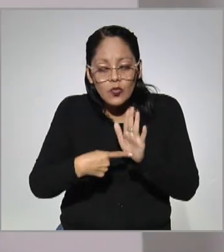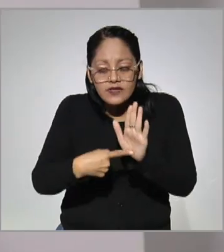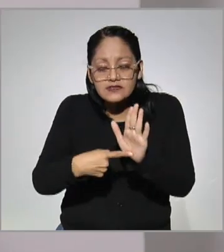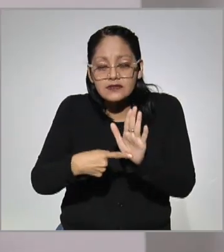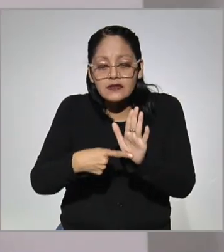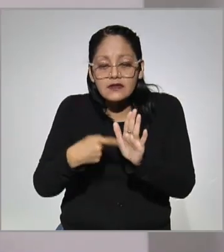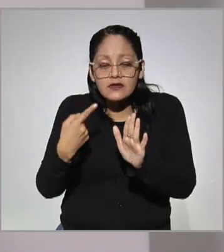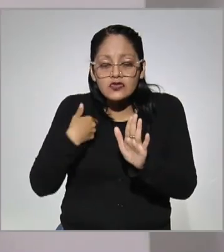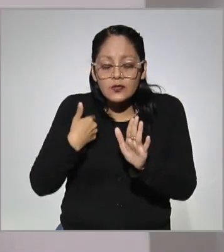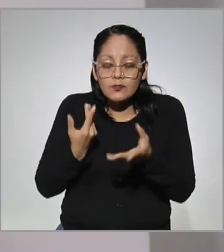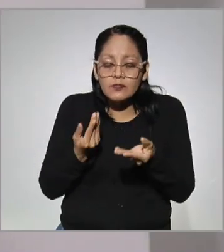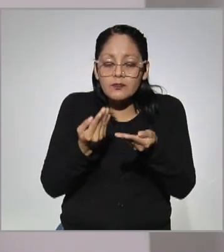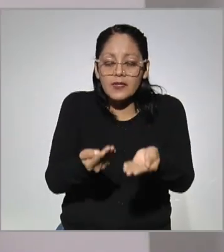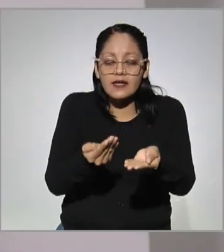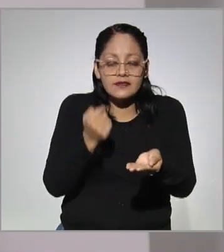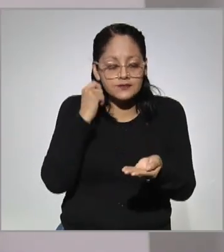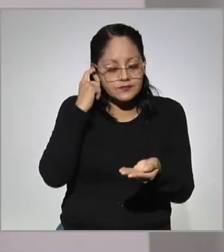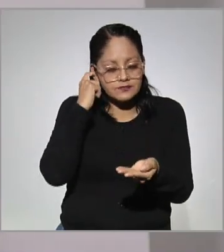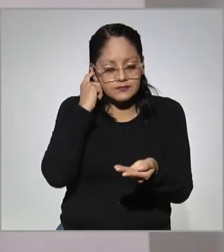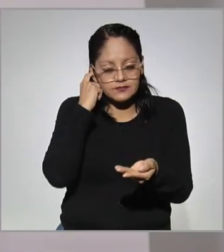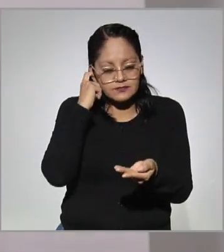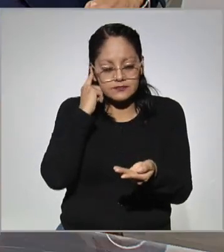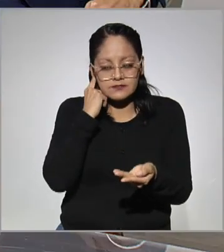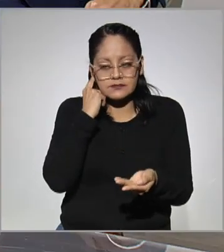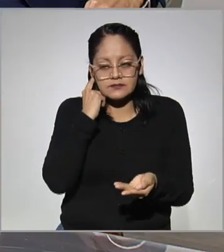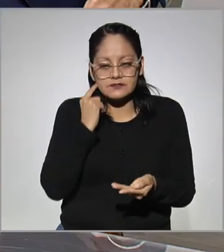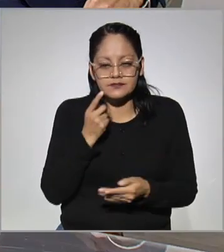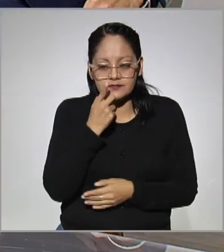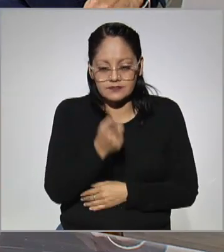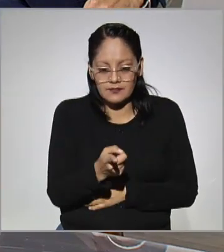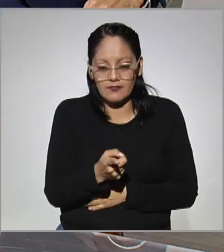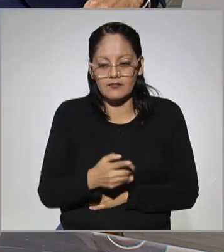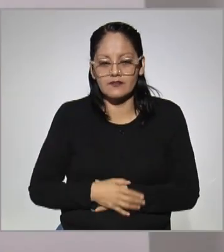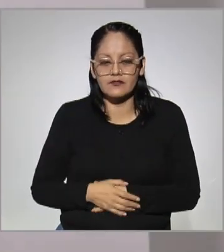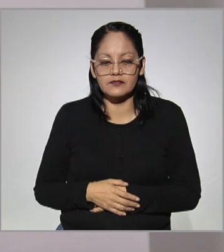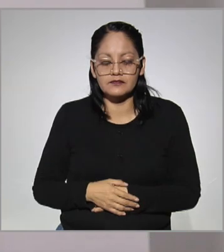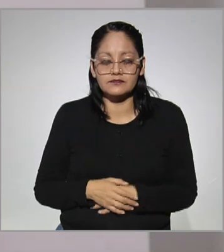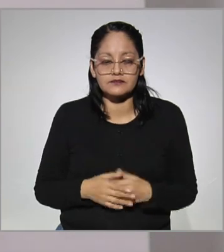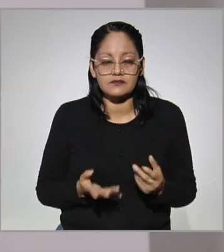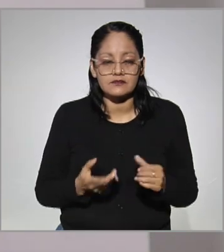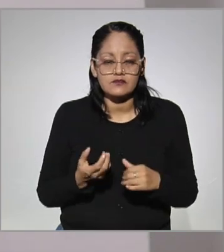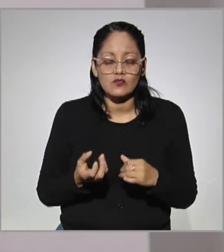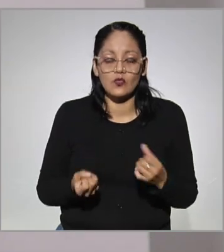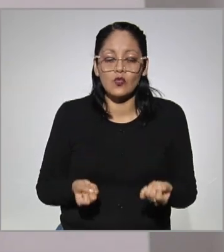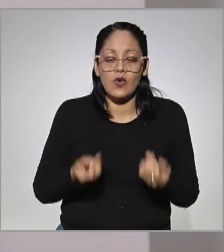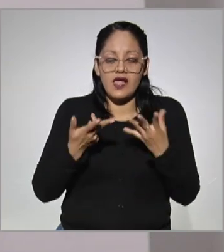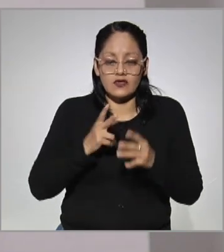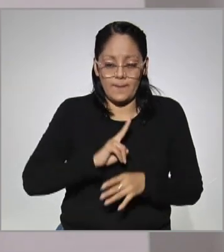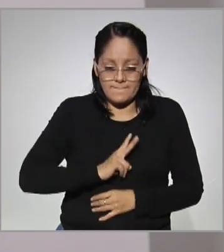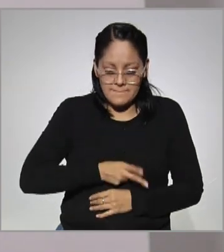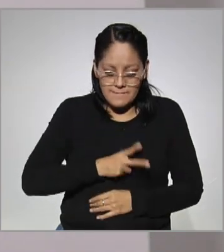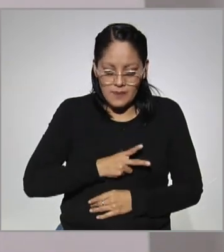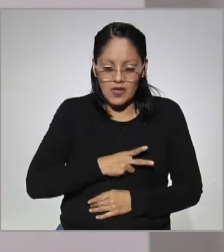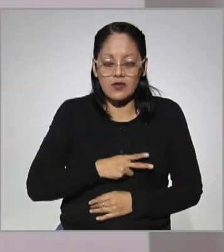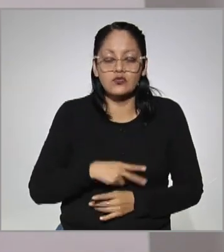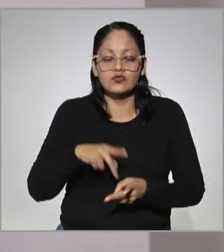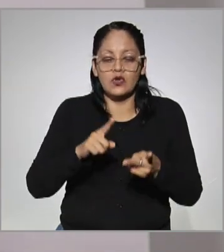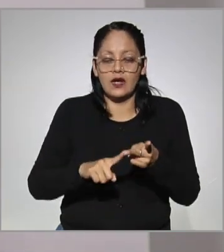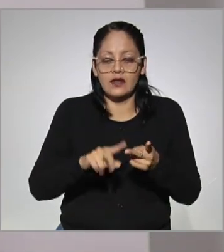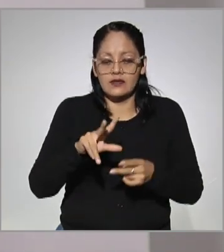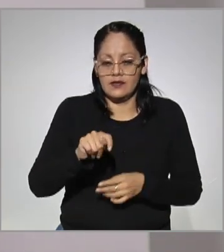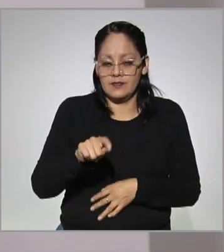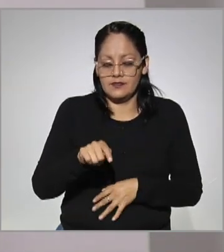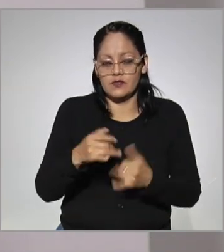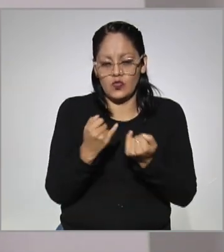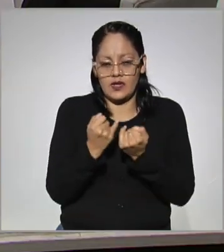nosotros, podemos decir que le tomen de una vez si hay el número de virus que tiene, ¿no? El tipo viral o no, dependiendo del tipo de